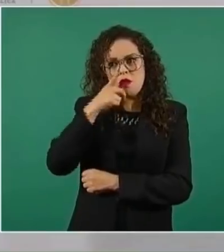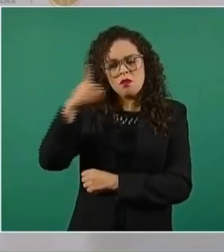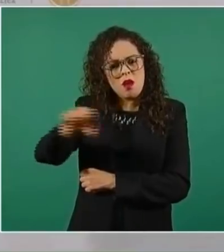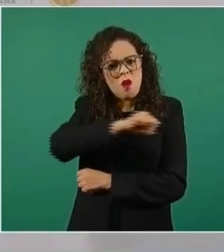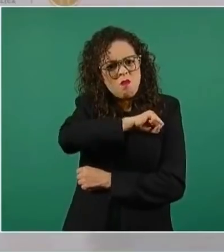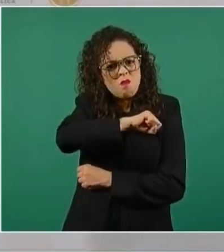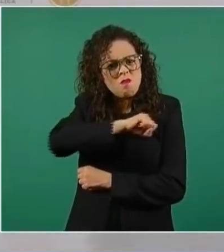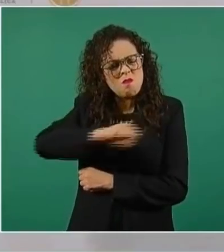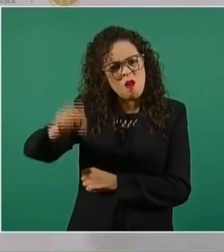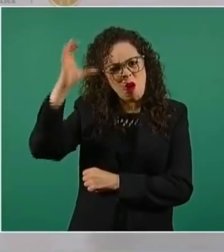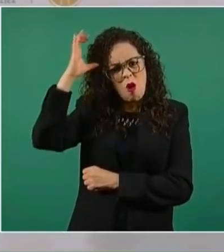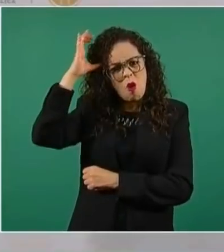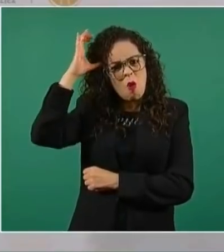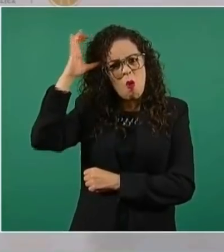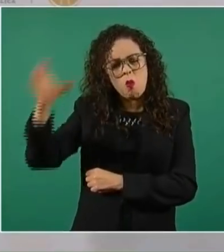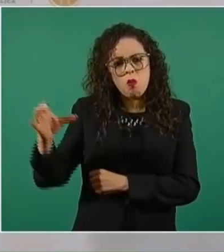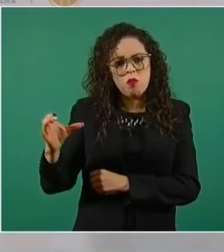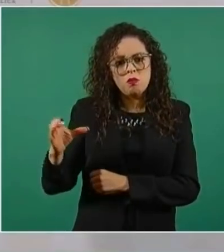puede ser cierta,